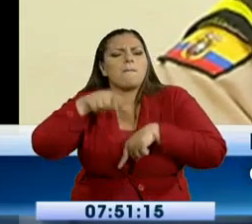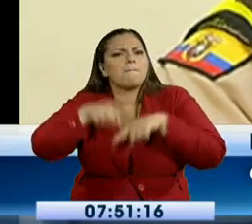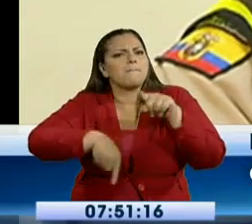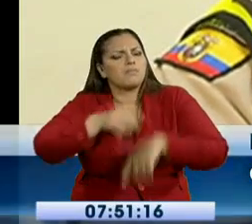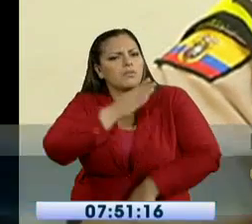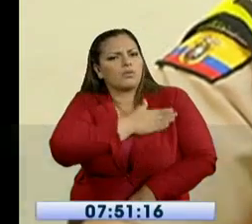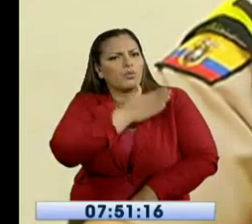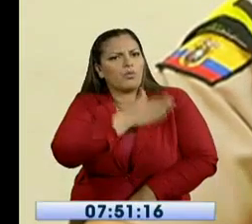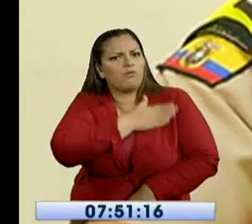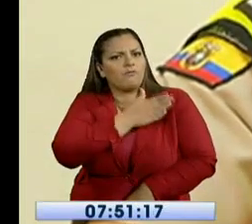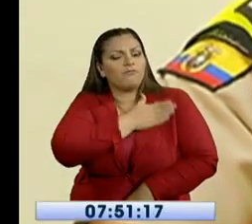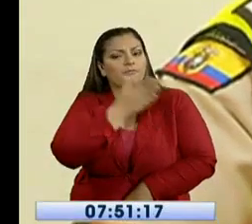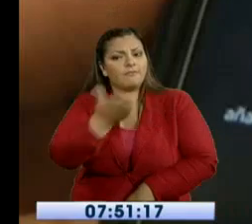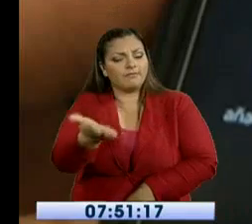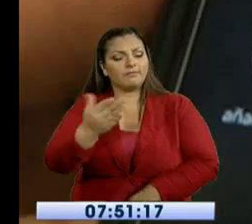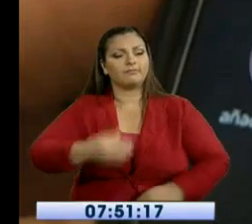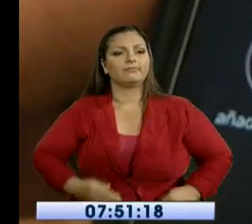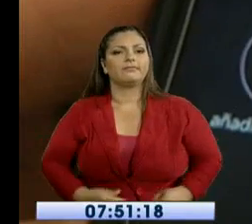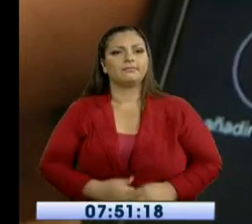policías como la ciudadanía.